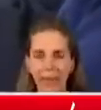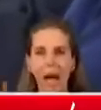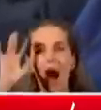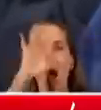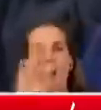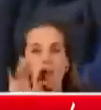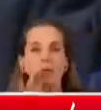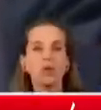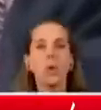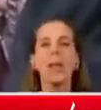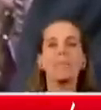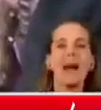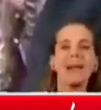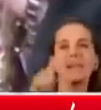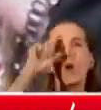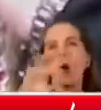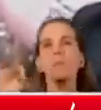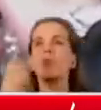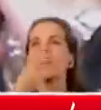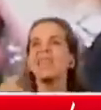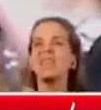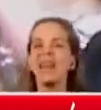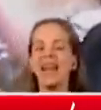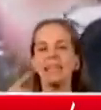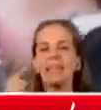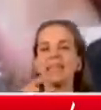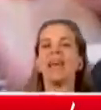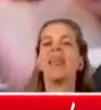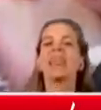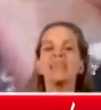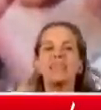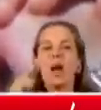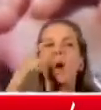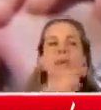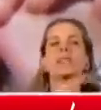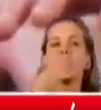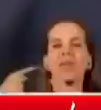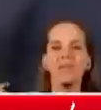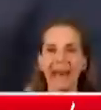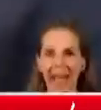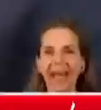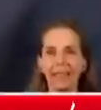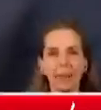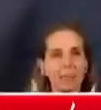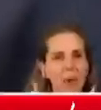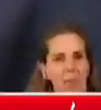y aspiraciones de país distinto. Pero tenemos todos los compromisos que usted,